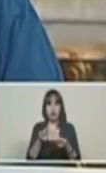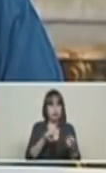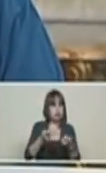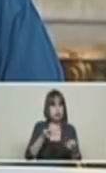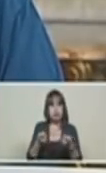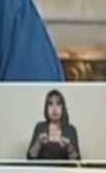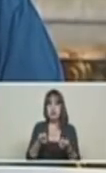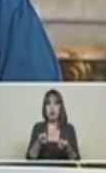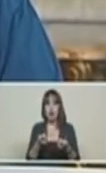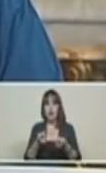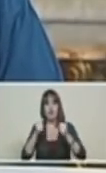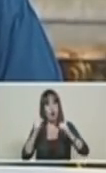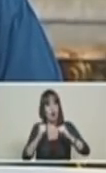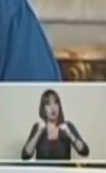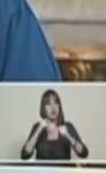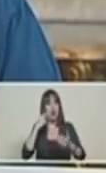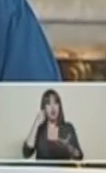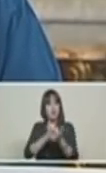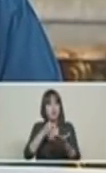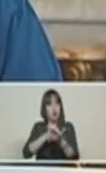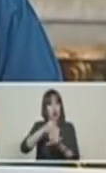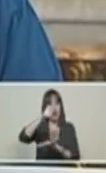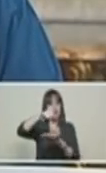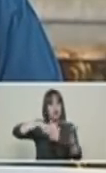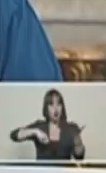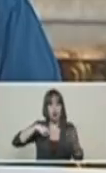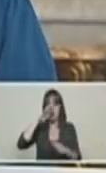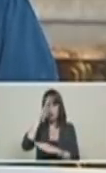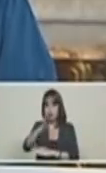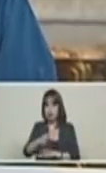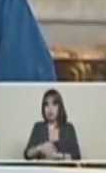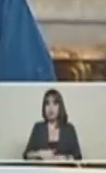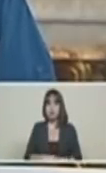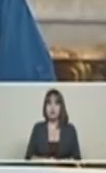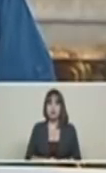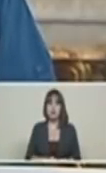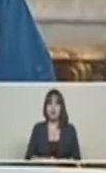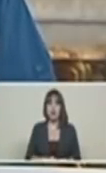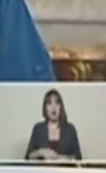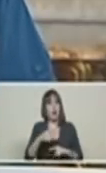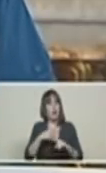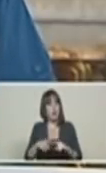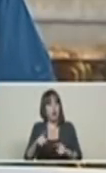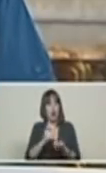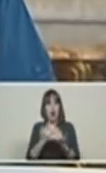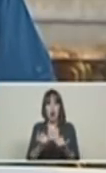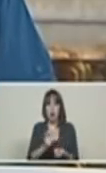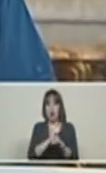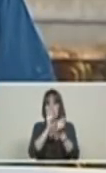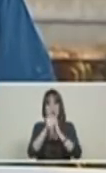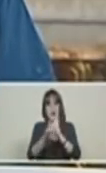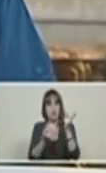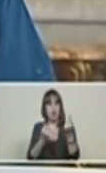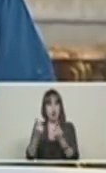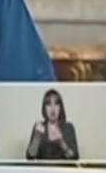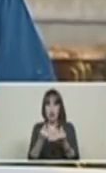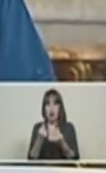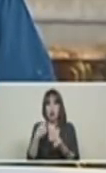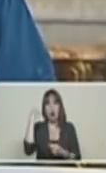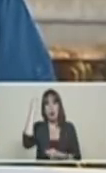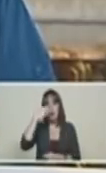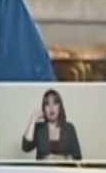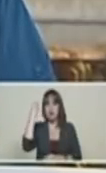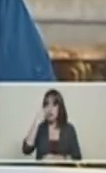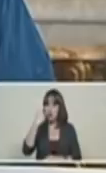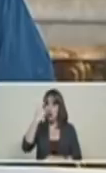mano. Vamos al pago electrónico. Pero cuando hice la reconversión monetaria, lo hice pensando en que la gente tuviera el